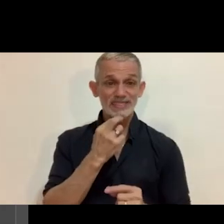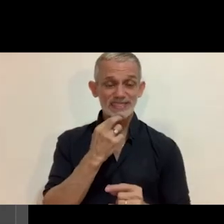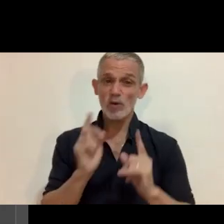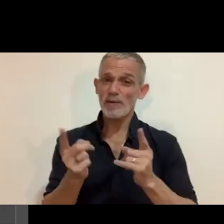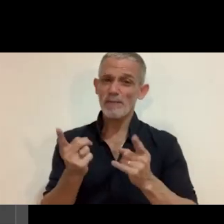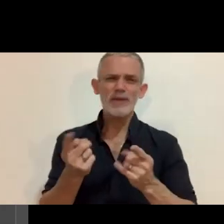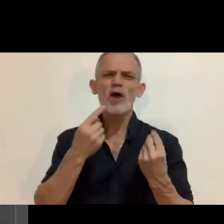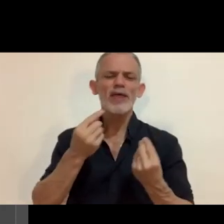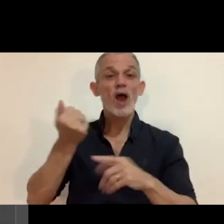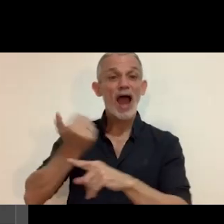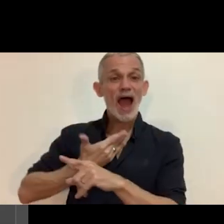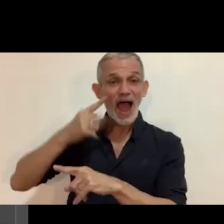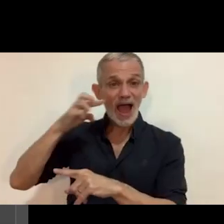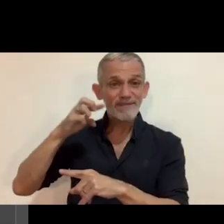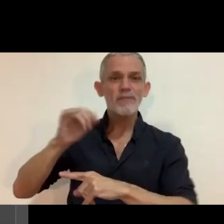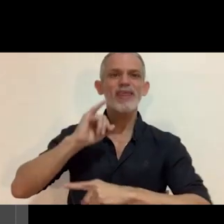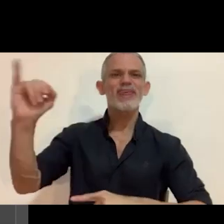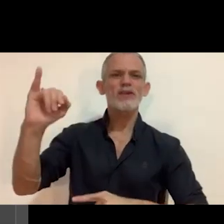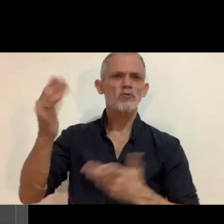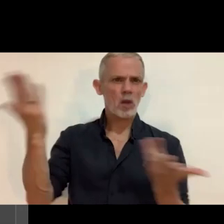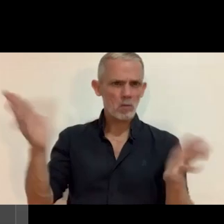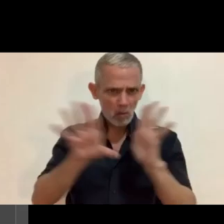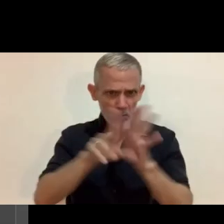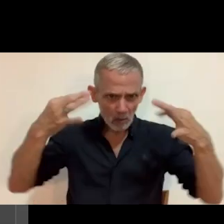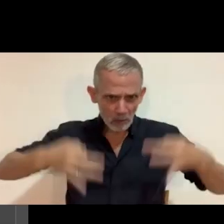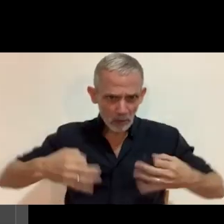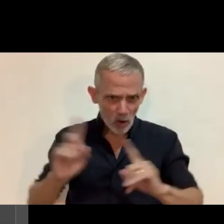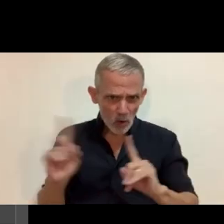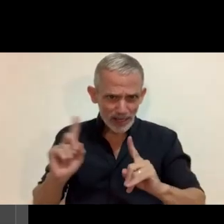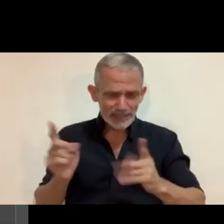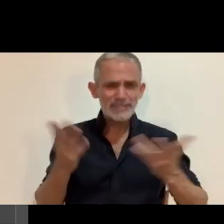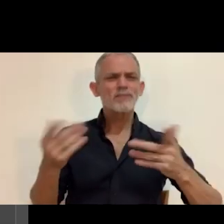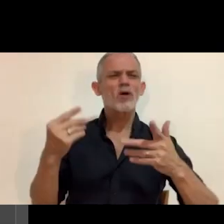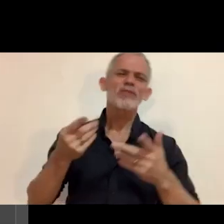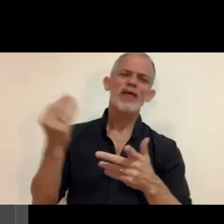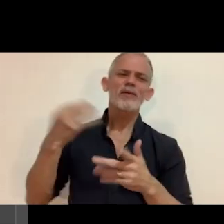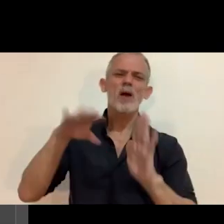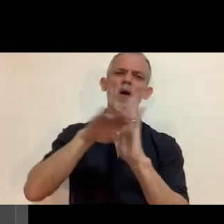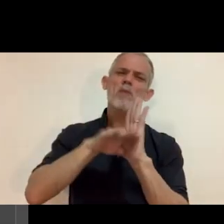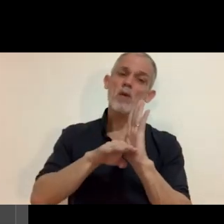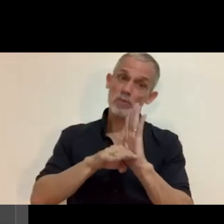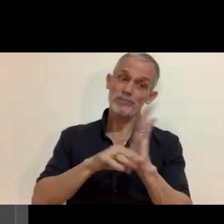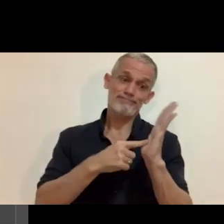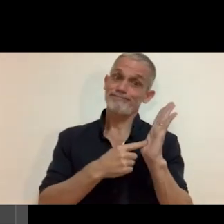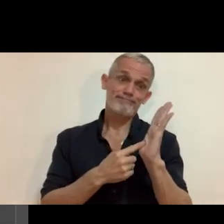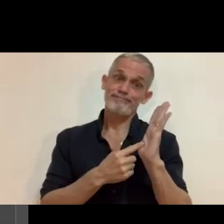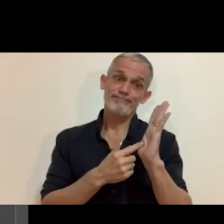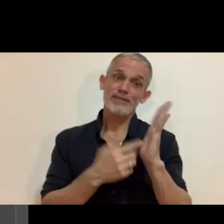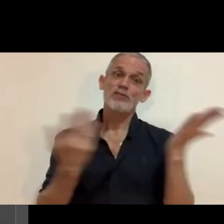que la AFIP efectuó una denuncia que no era legítima de acuerdo a esas prescripciones y que ello